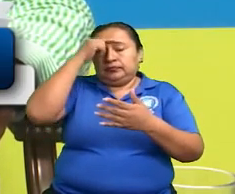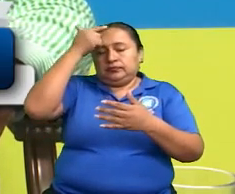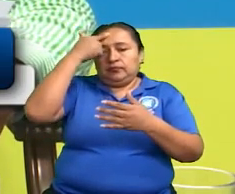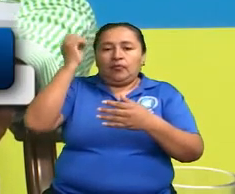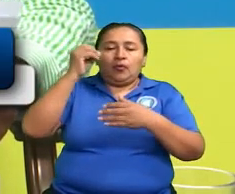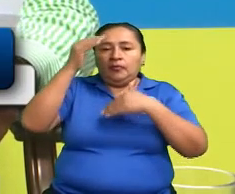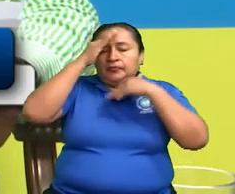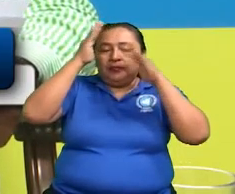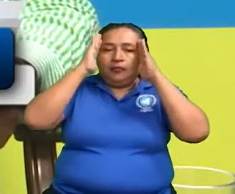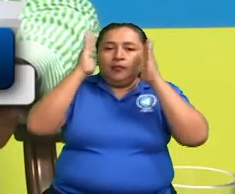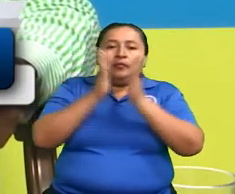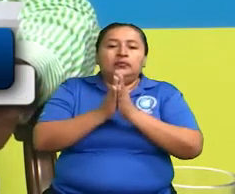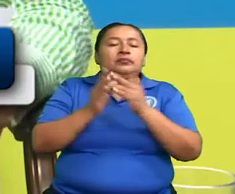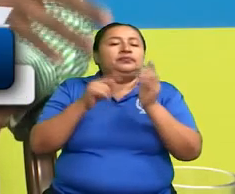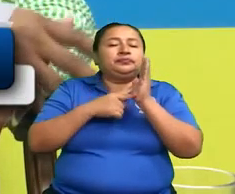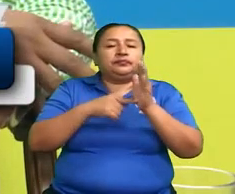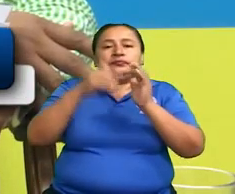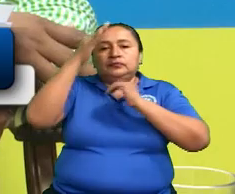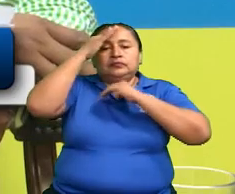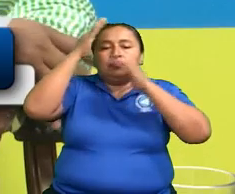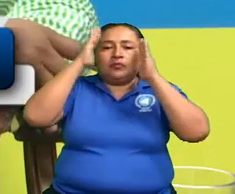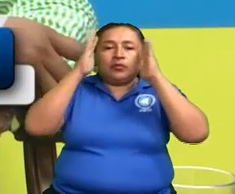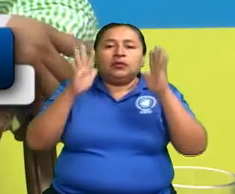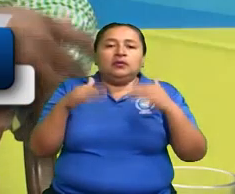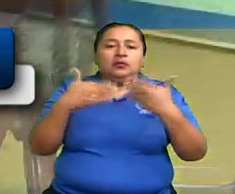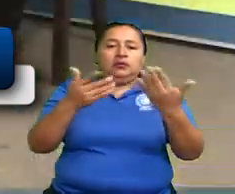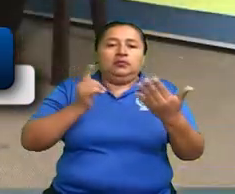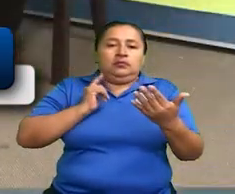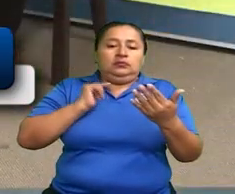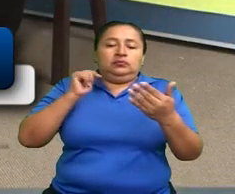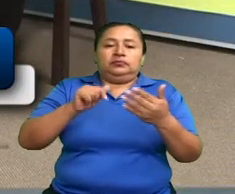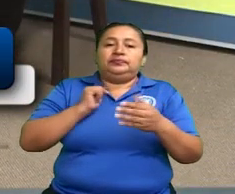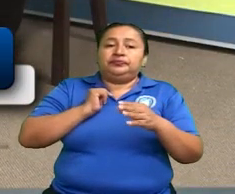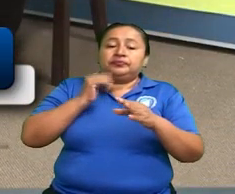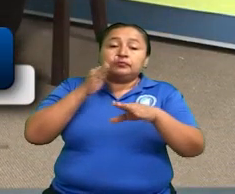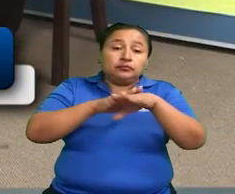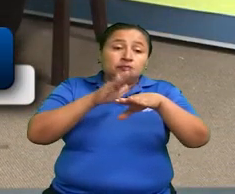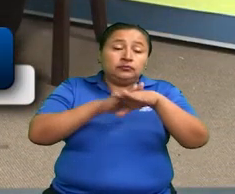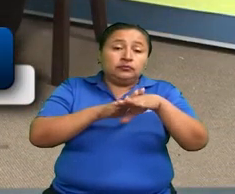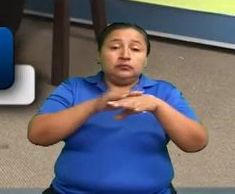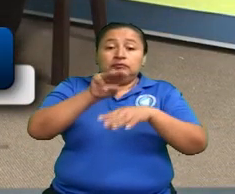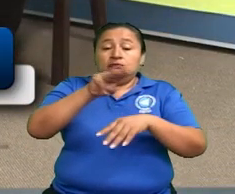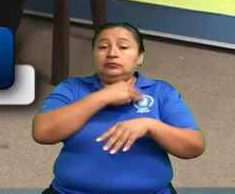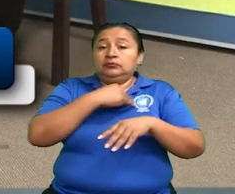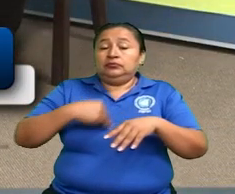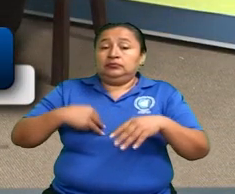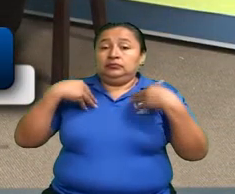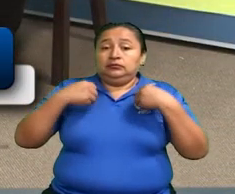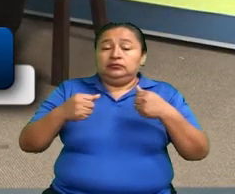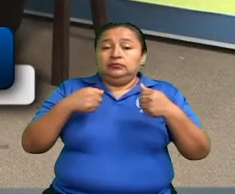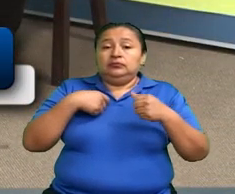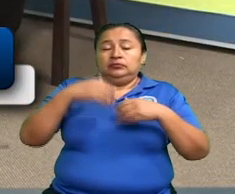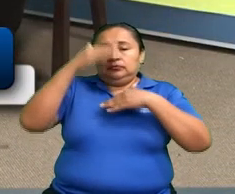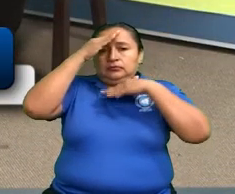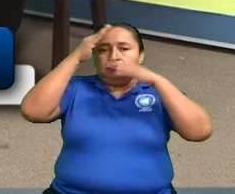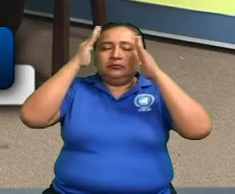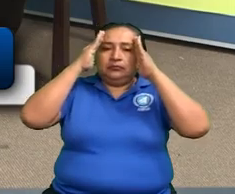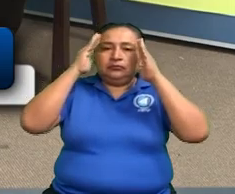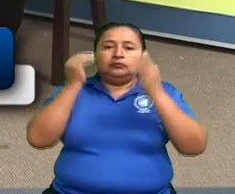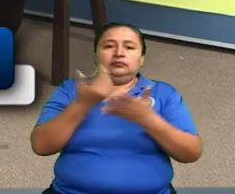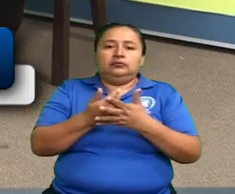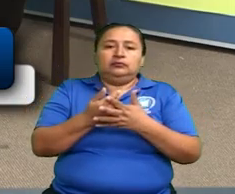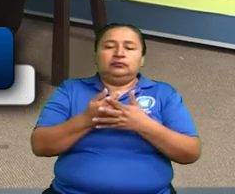país? Y en el caso de la privada también está incidiendo el MINSA es que los privados, ya sea